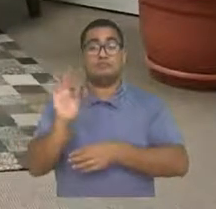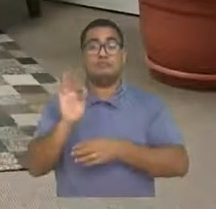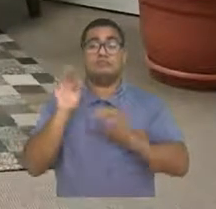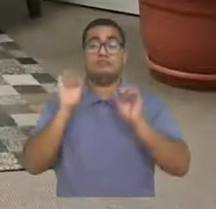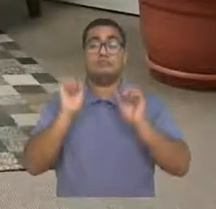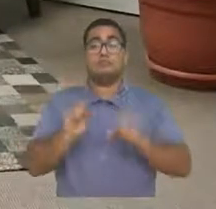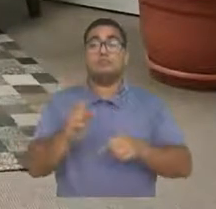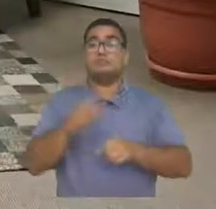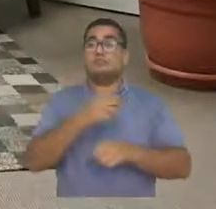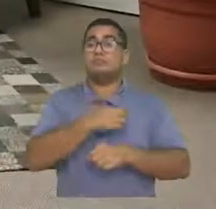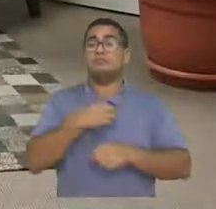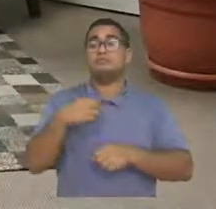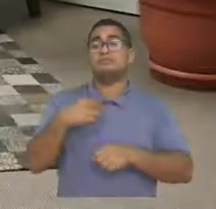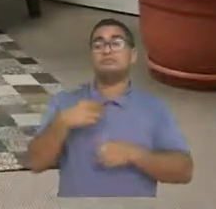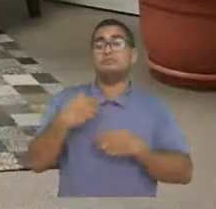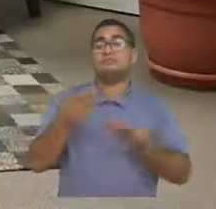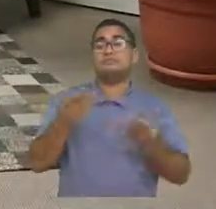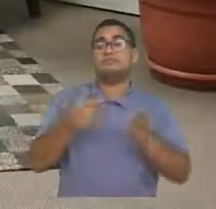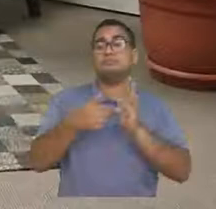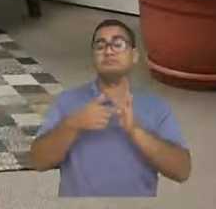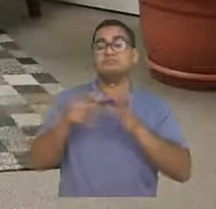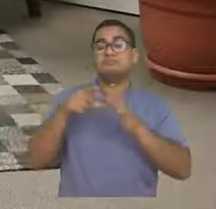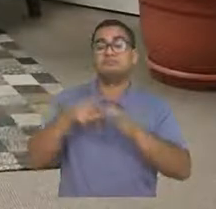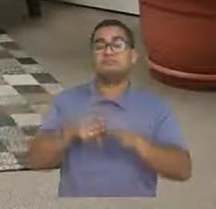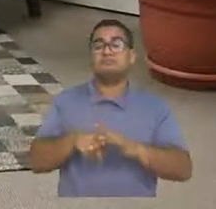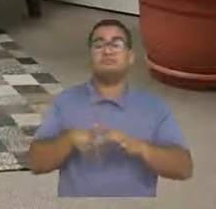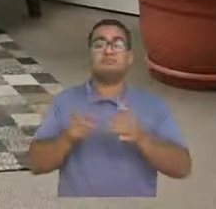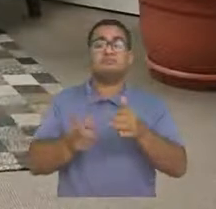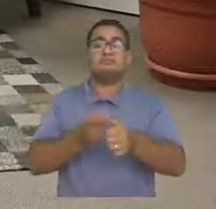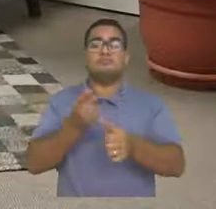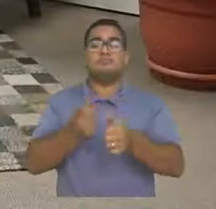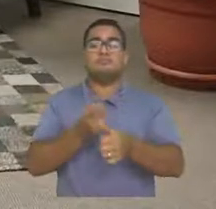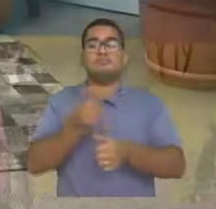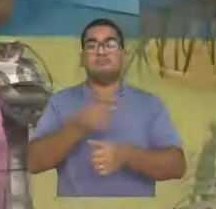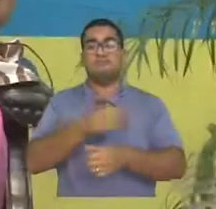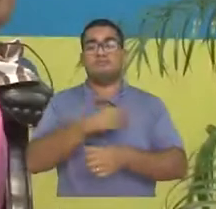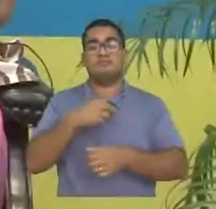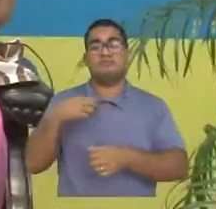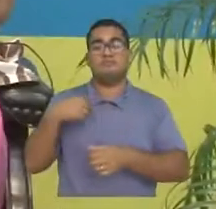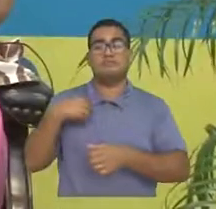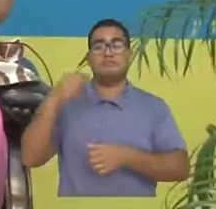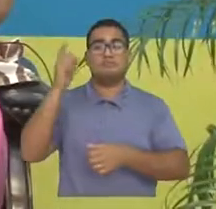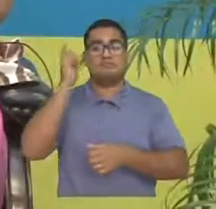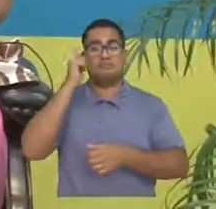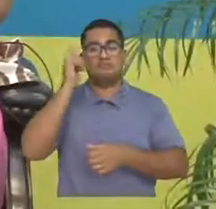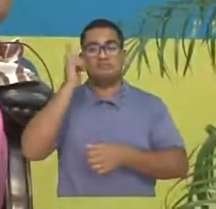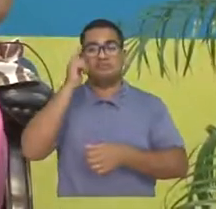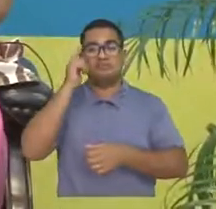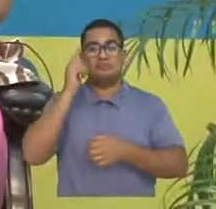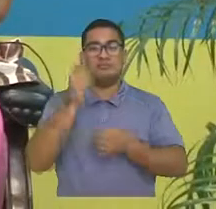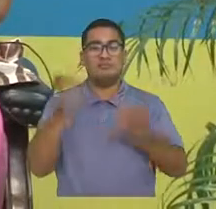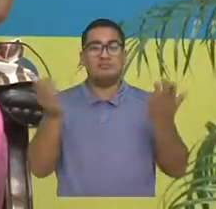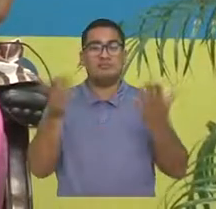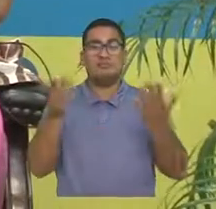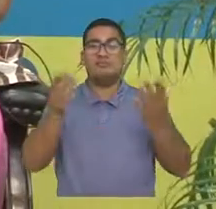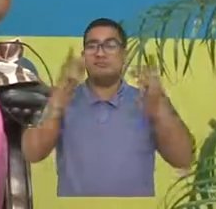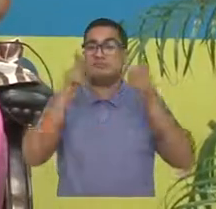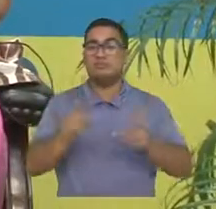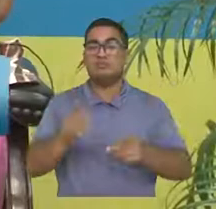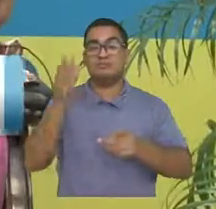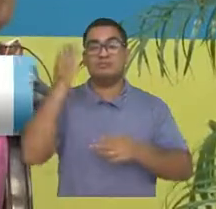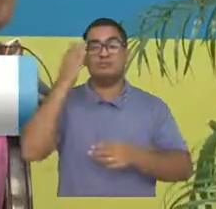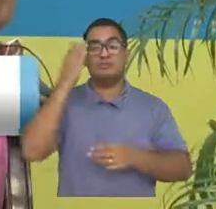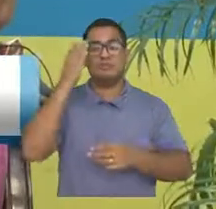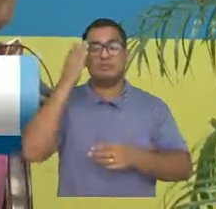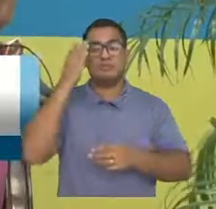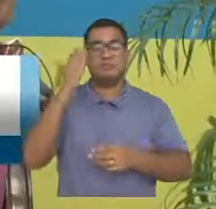usted que maneja este campo de la, bueno, de la psicología? Lo primero que tenemos que tomar conciencia es que estamos estresados. Es